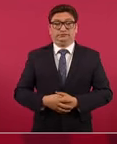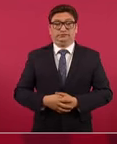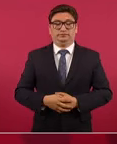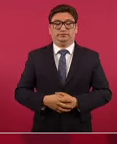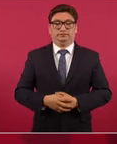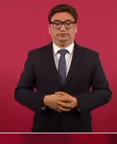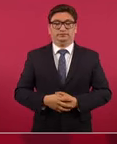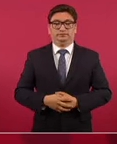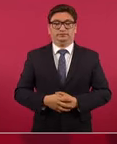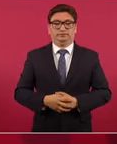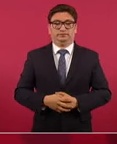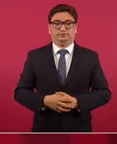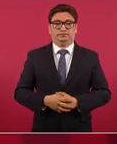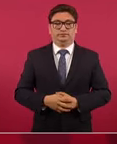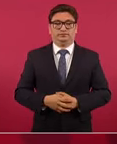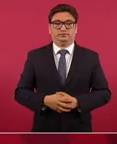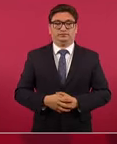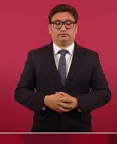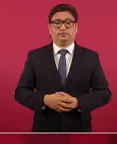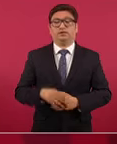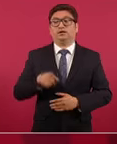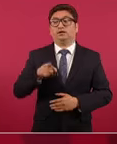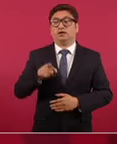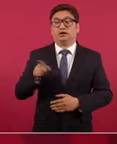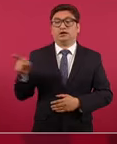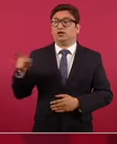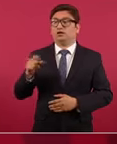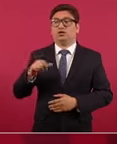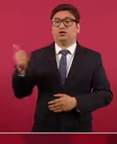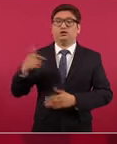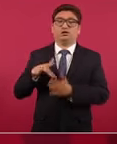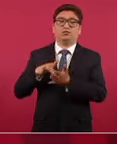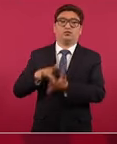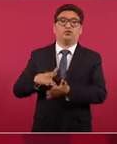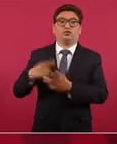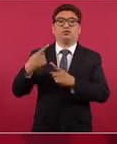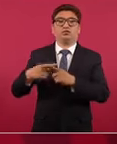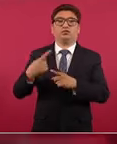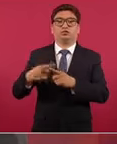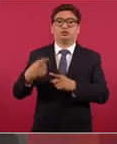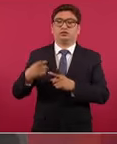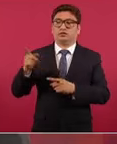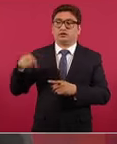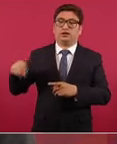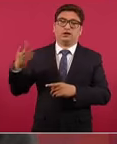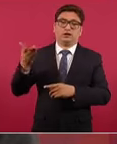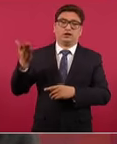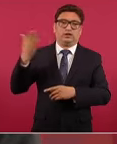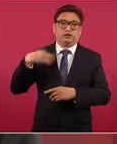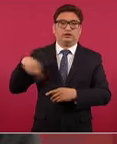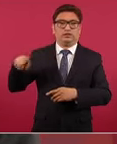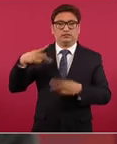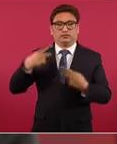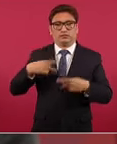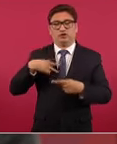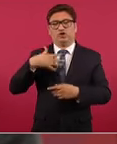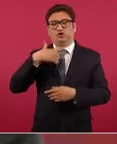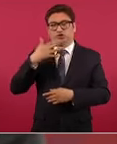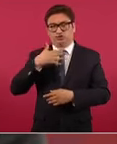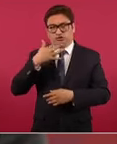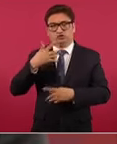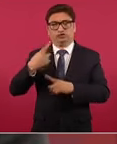y además cuentan con el apoyo pues es toda una estructura corrupta